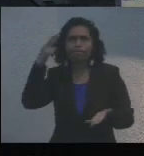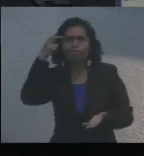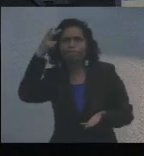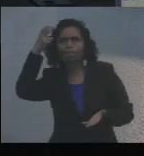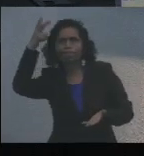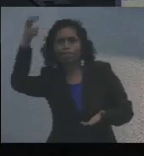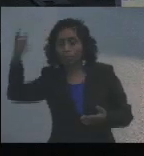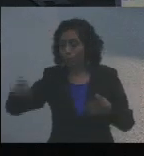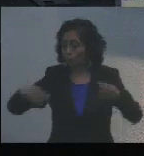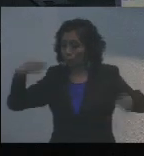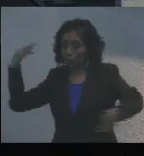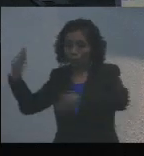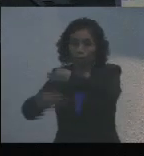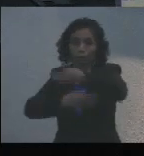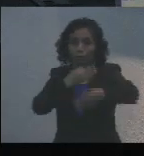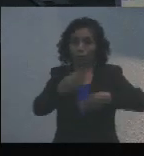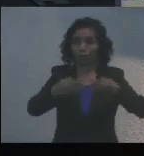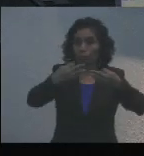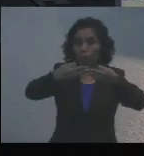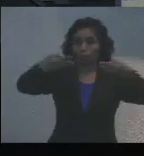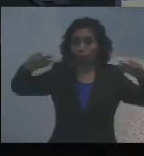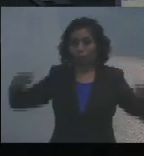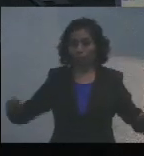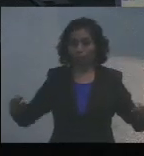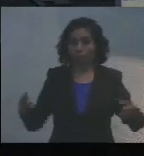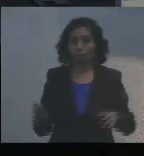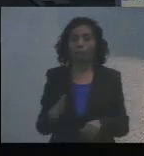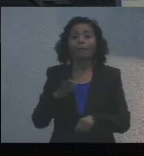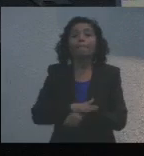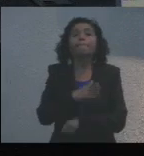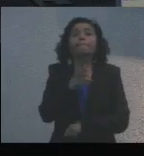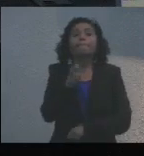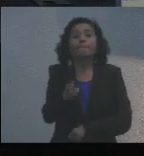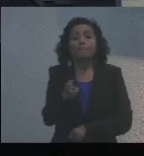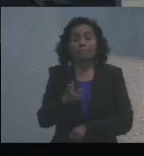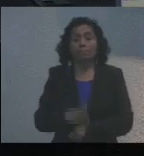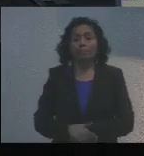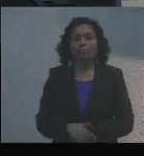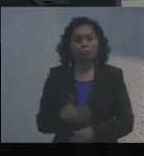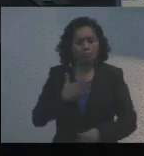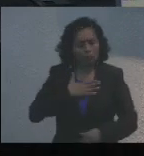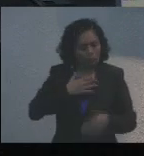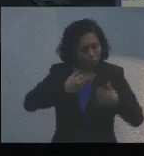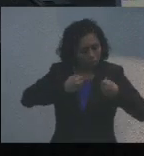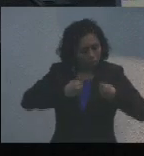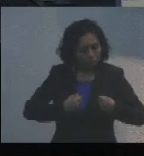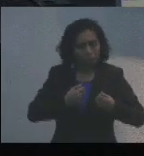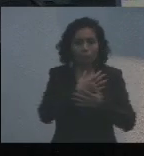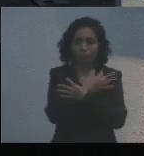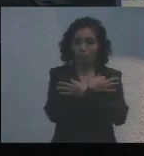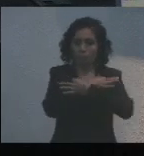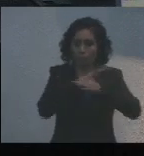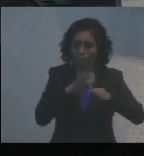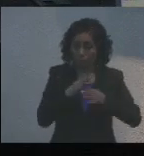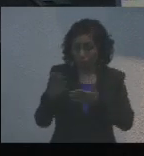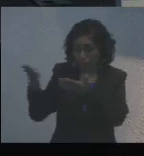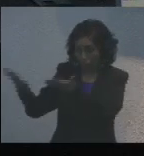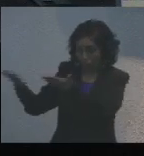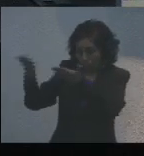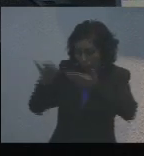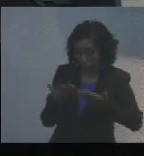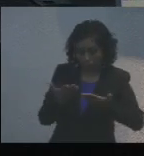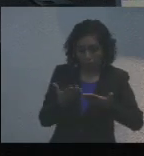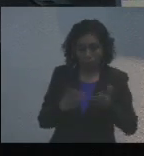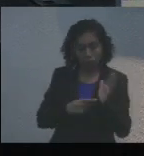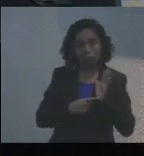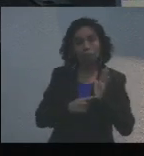cada rincón de nuestra tierra. Por tanto, estoy seguro que el informe de resultados que hoy recibimos